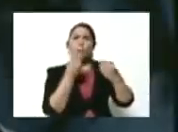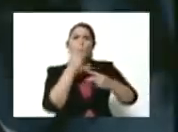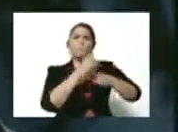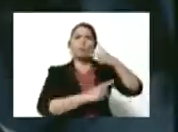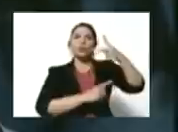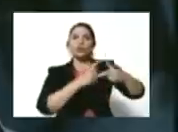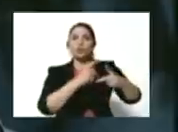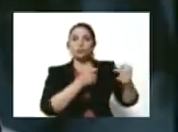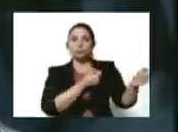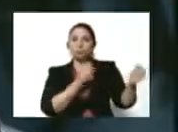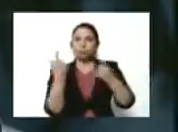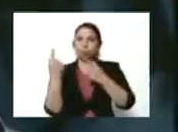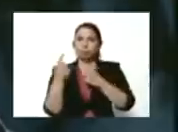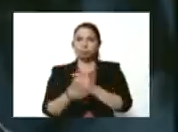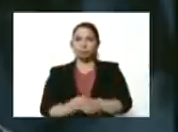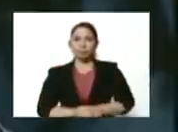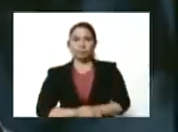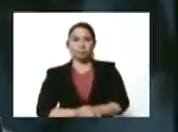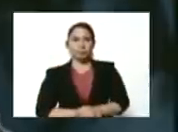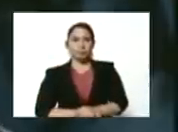de desplazamiento